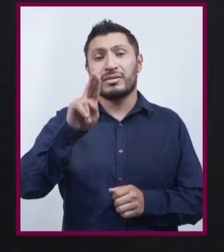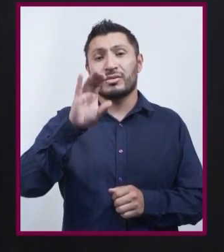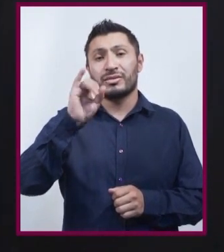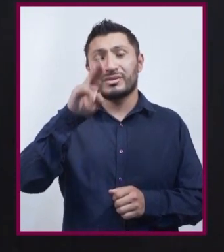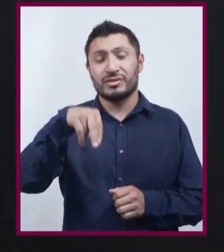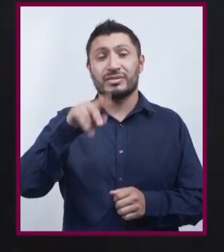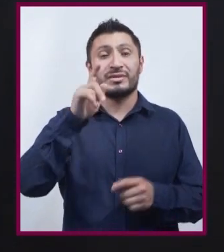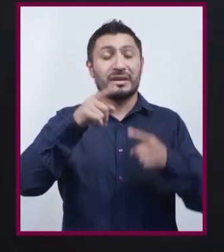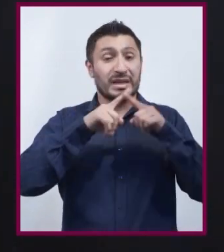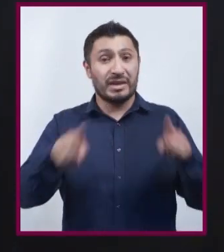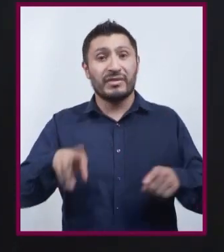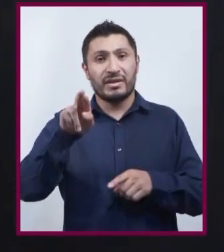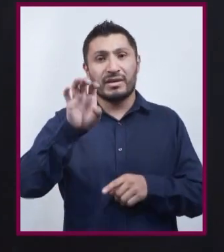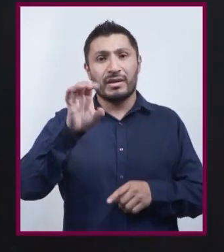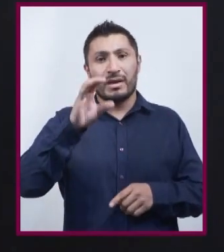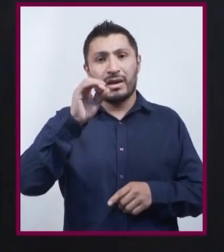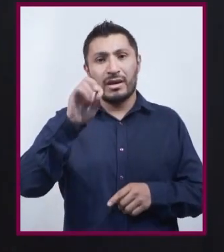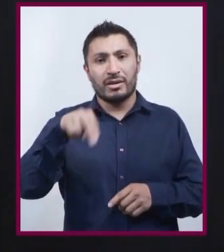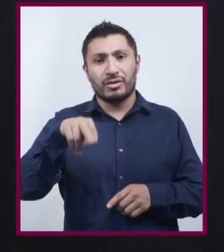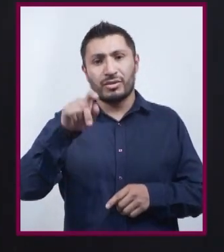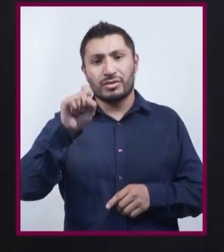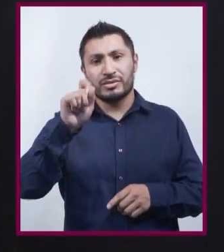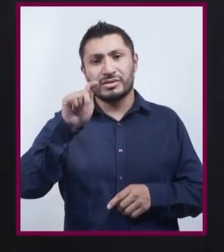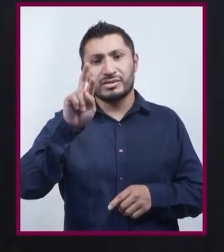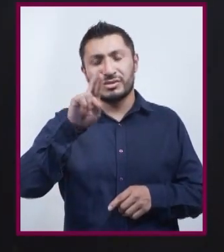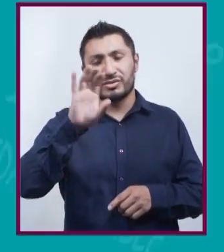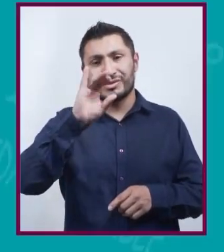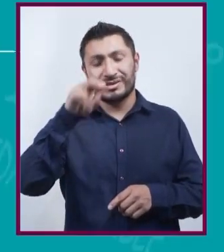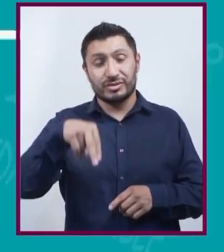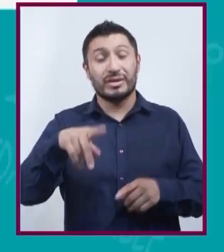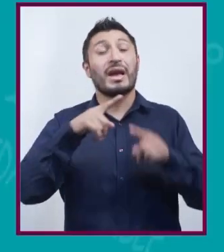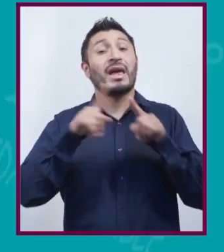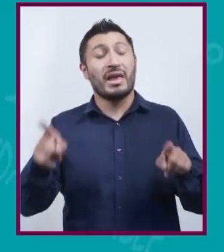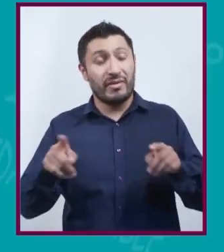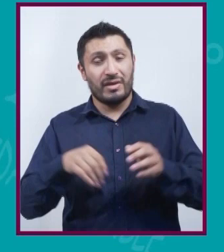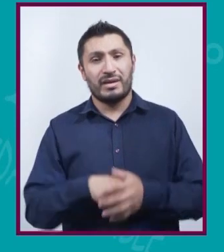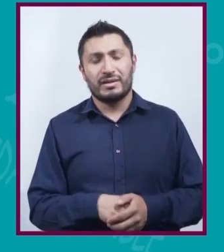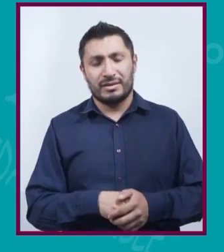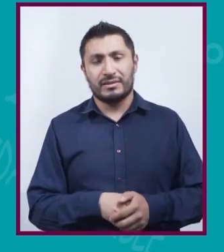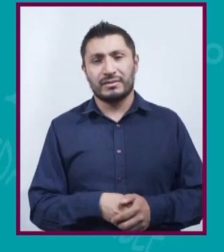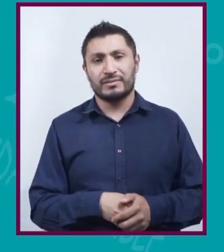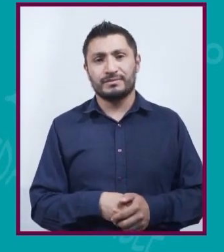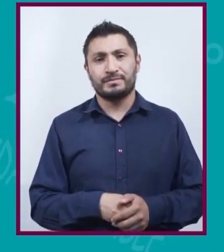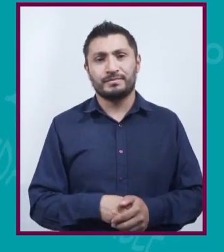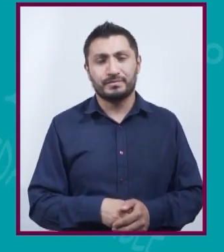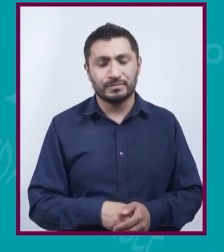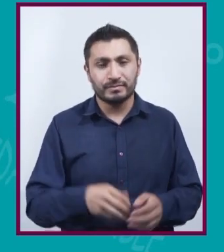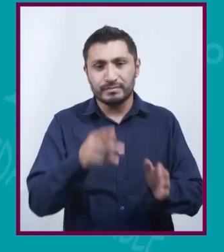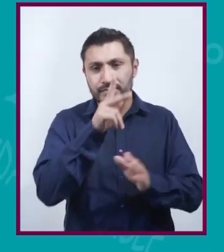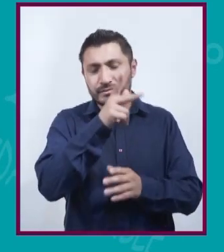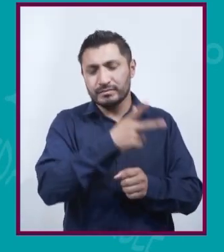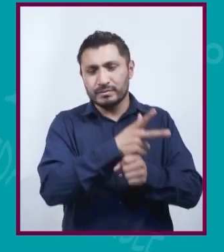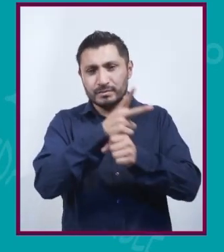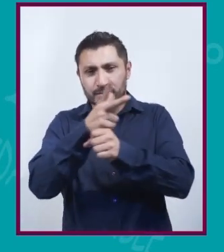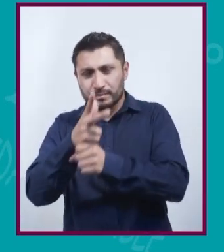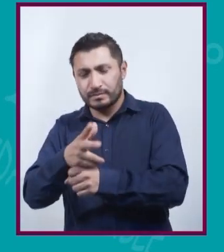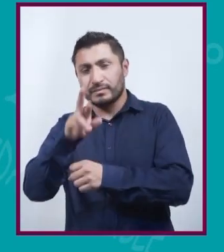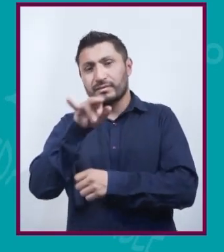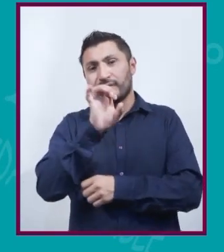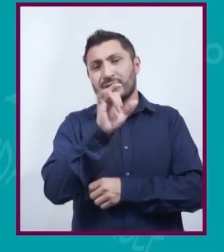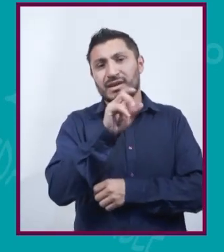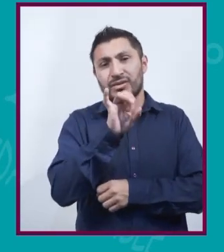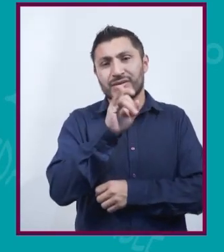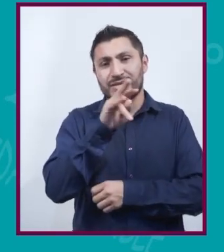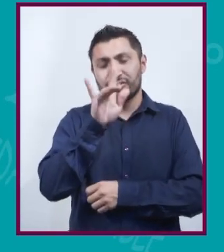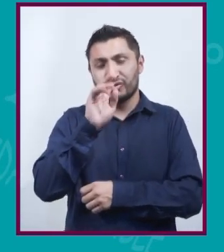reconstitución, que no es lo mismo que la reconstrucción. A grandes rasgos, los filmes que abordan temáticas históricas son